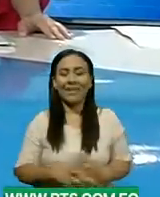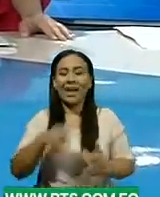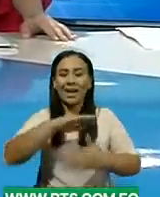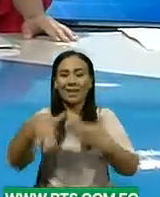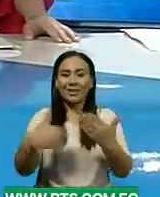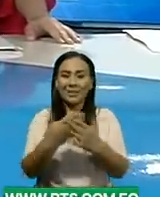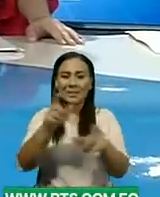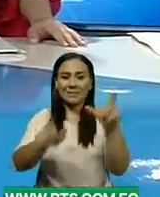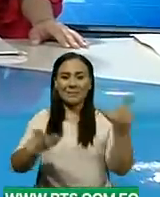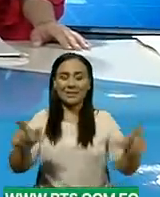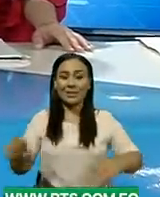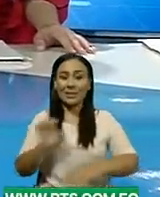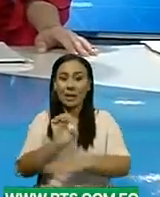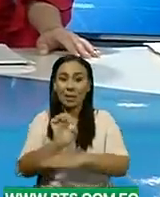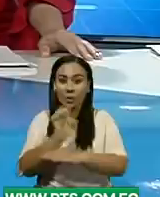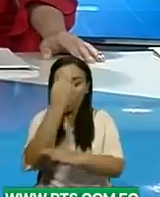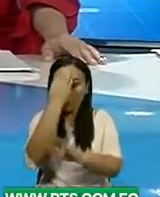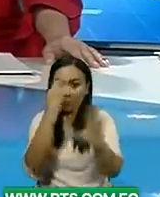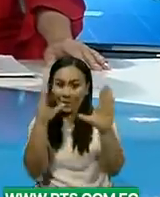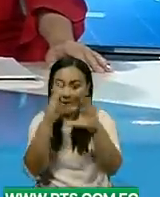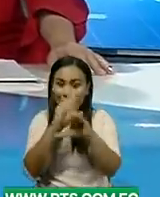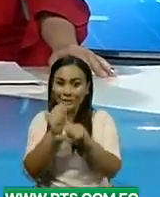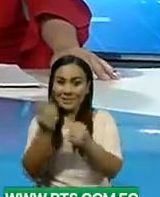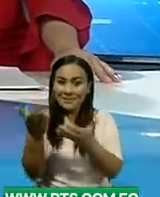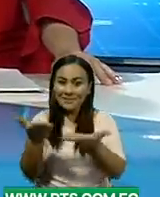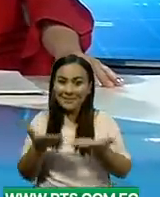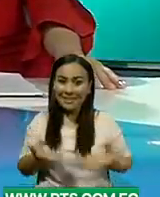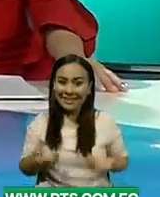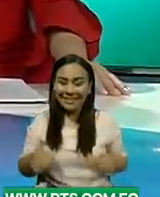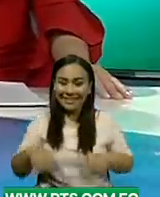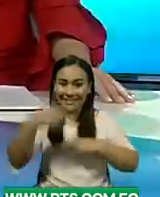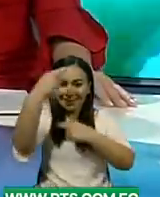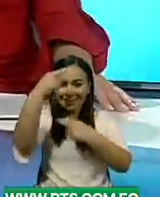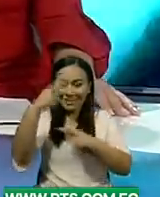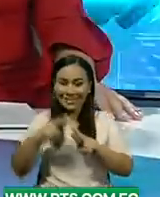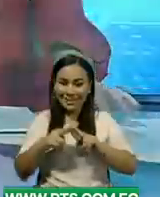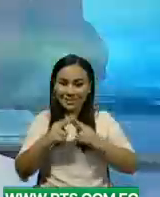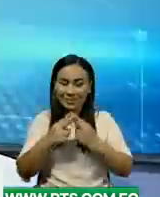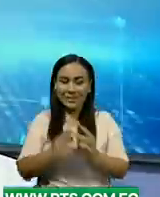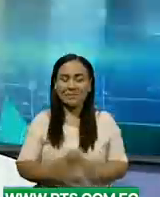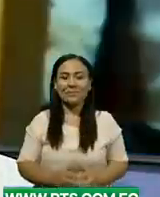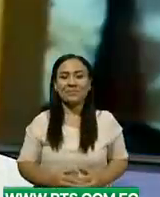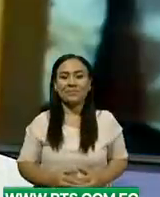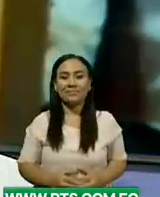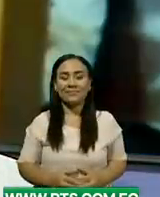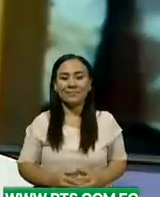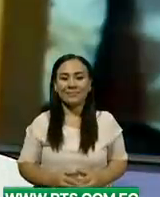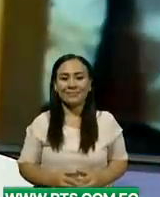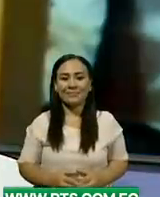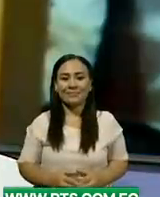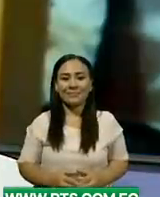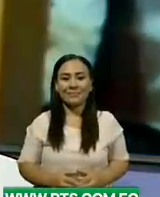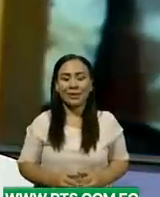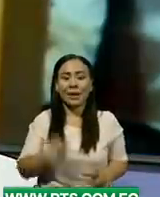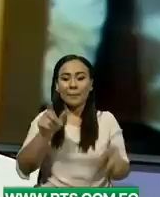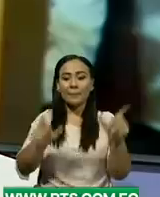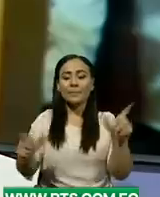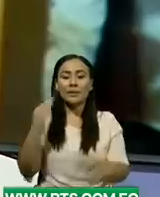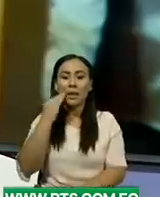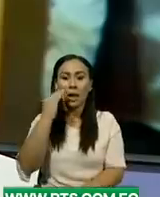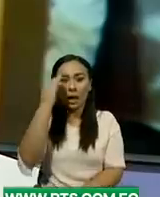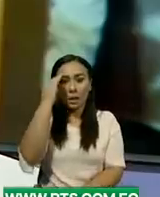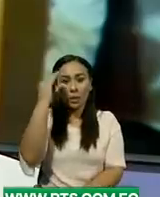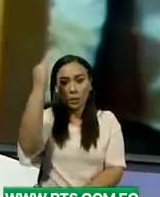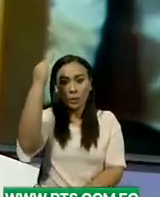Queridos televidentes de todo el país, buenas noches y bienvenidos. Iniciamos con información. Los adultos mayores y